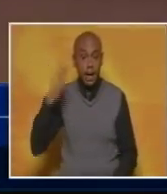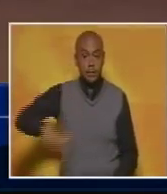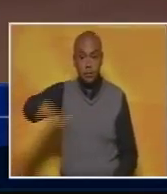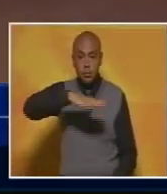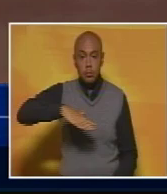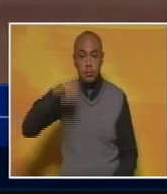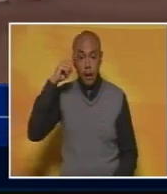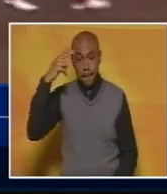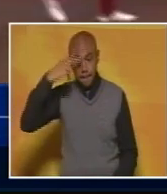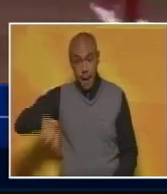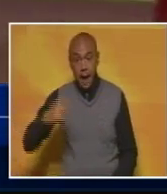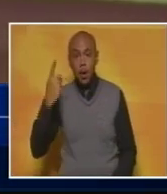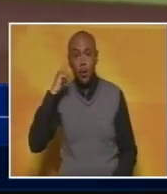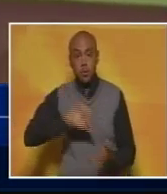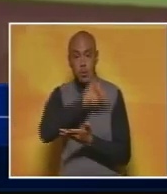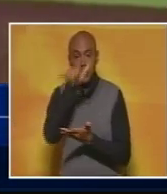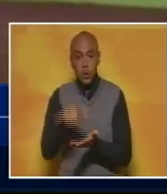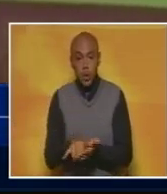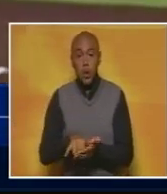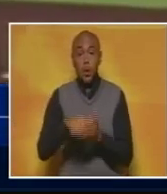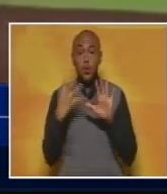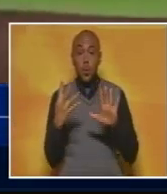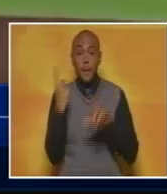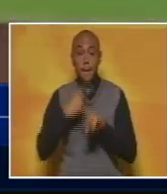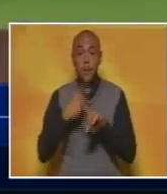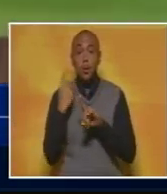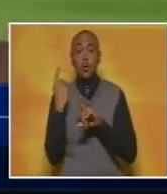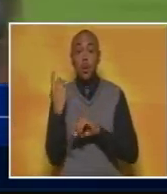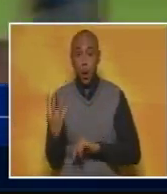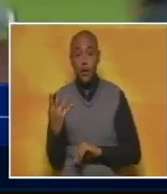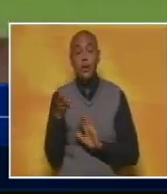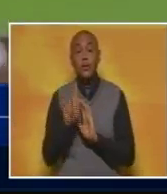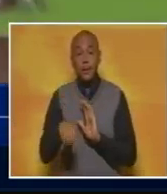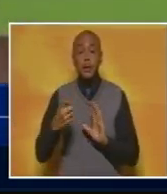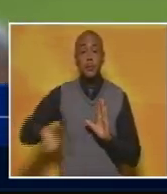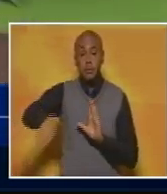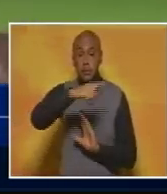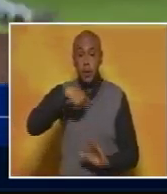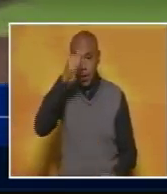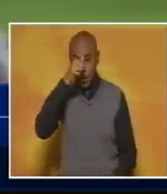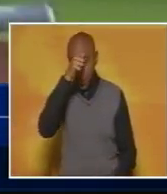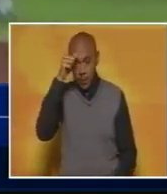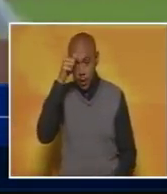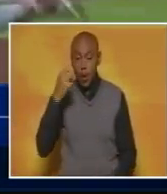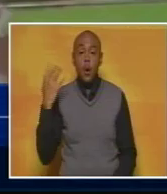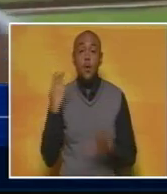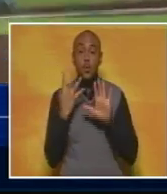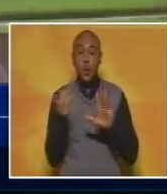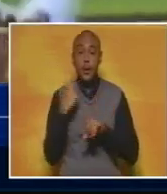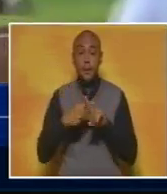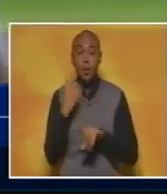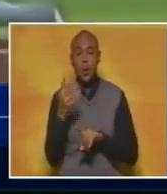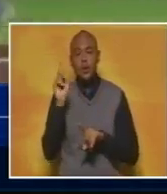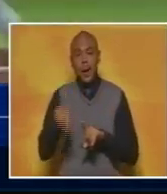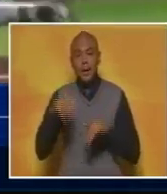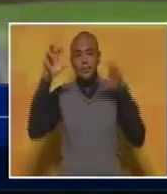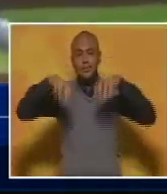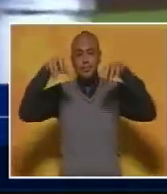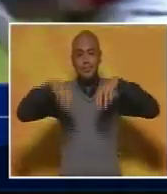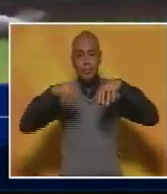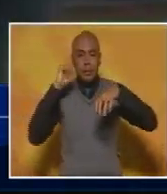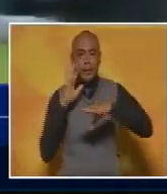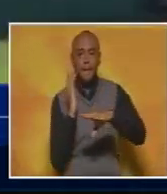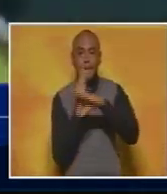patria cayó 2-0 y el domingo superó a los aztecas 9-4 en un encuentro que se vio acortado por la lluvia y finalizado en el